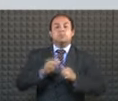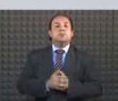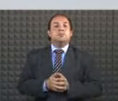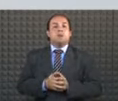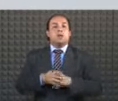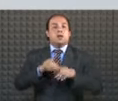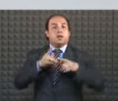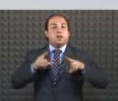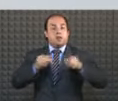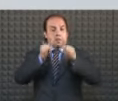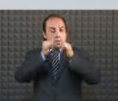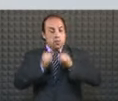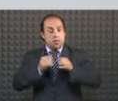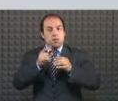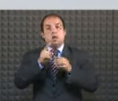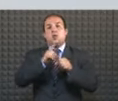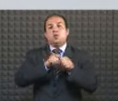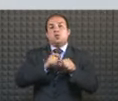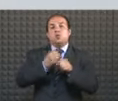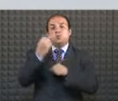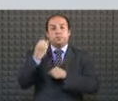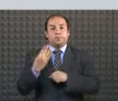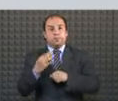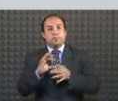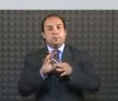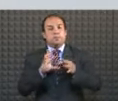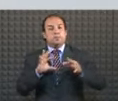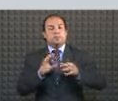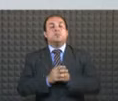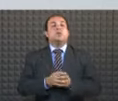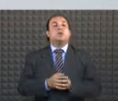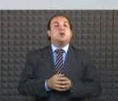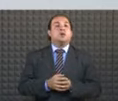desarrolle independientemente del color del semáforo. Esa fue